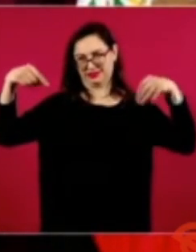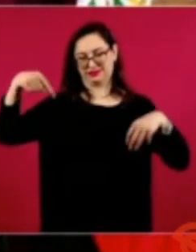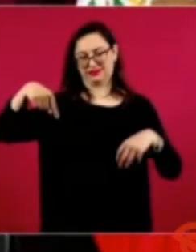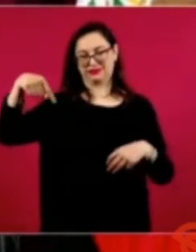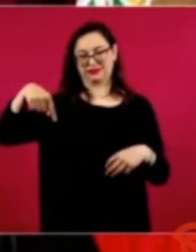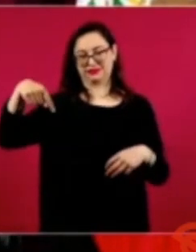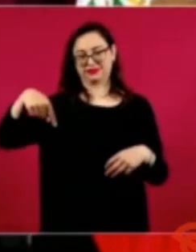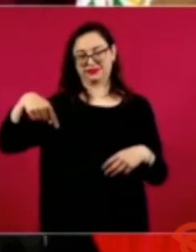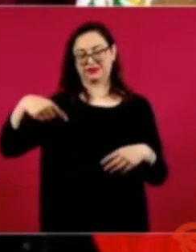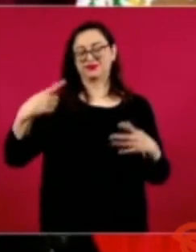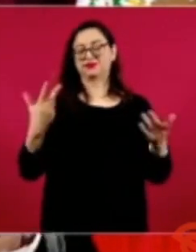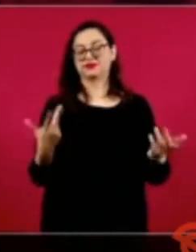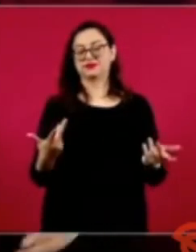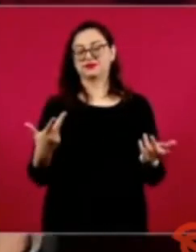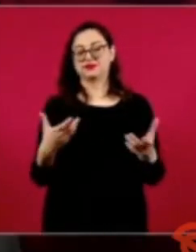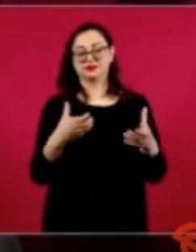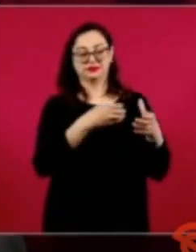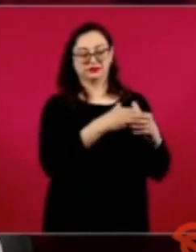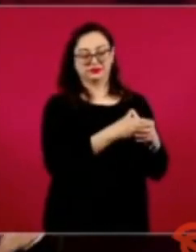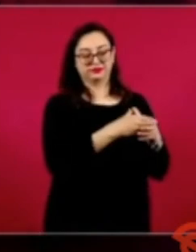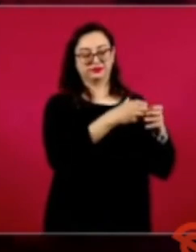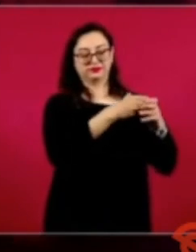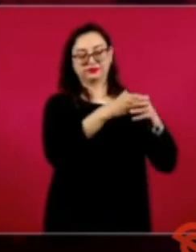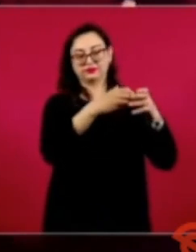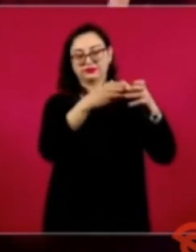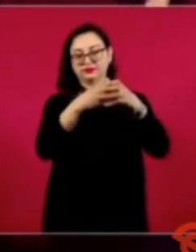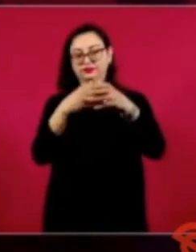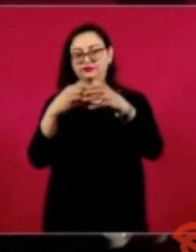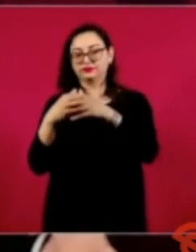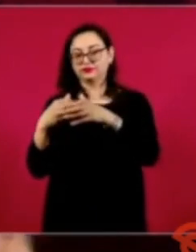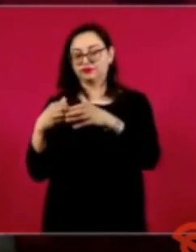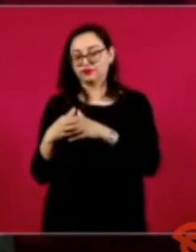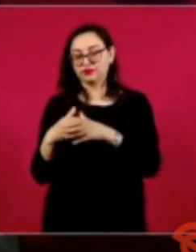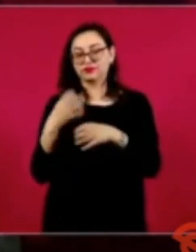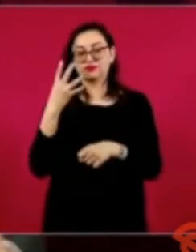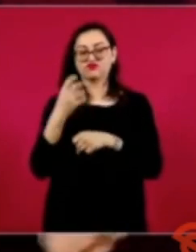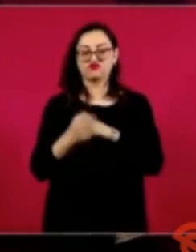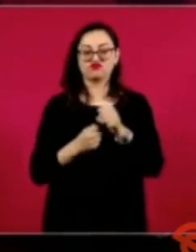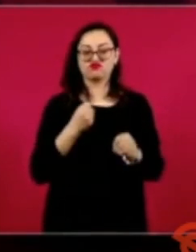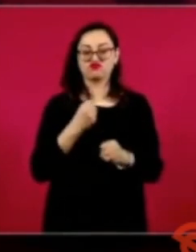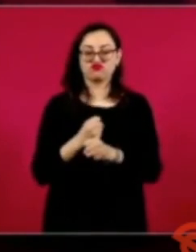los sectores, a pedirle cada 4 años que